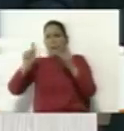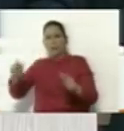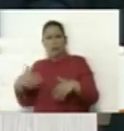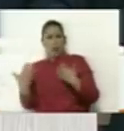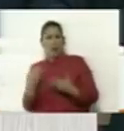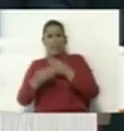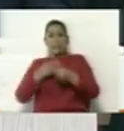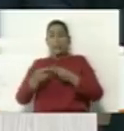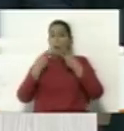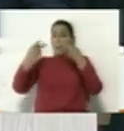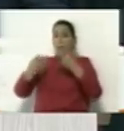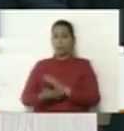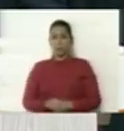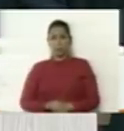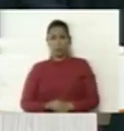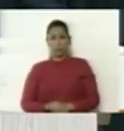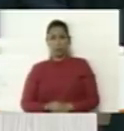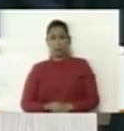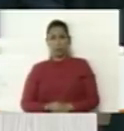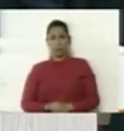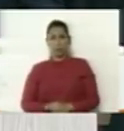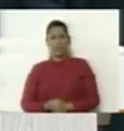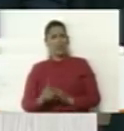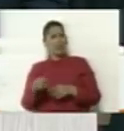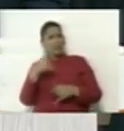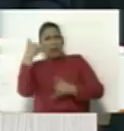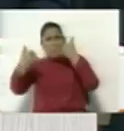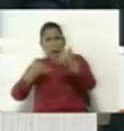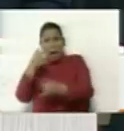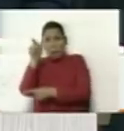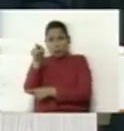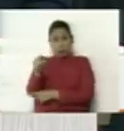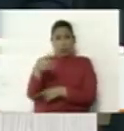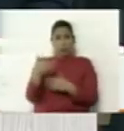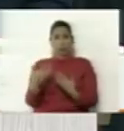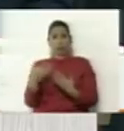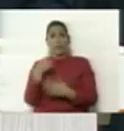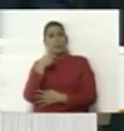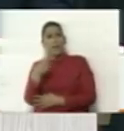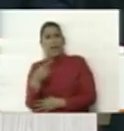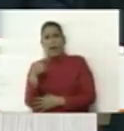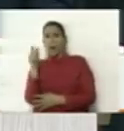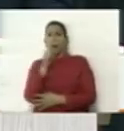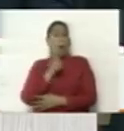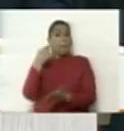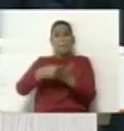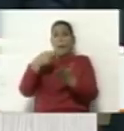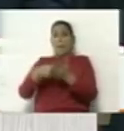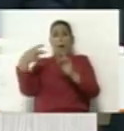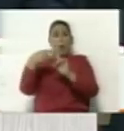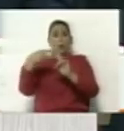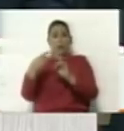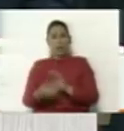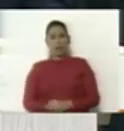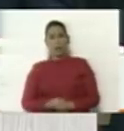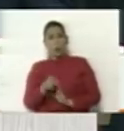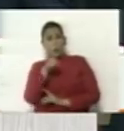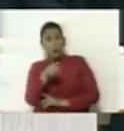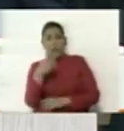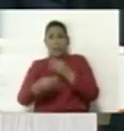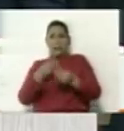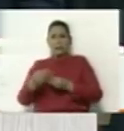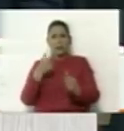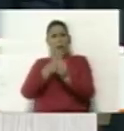hizo esas declaraciones? Y dijo que lo habían llamado a usted, dijo que no se estaba pagando el hotel. Y usted y su asistente